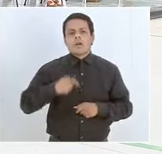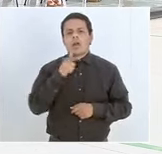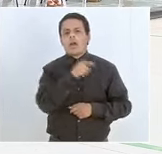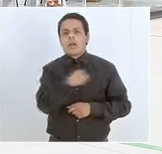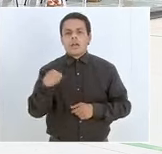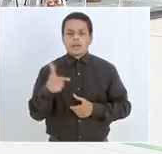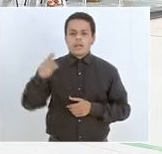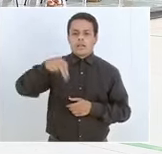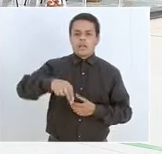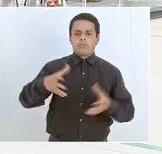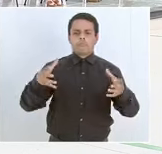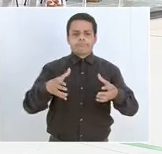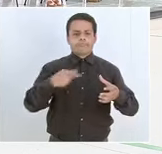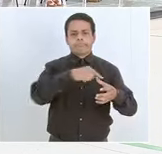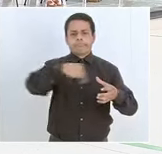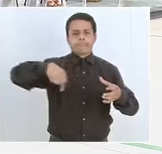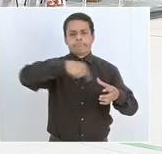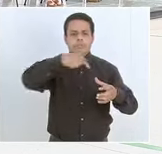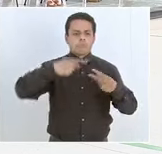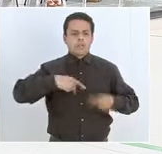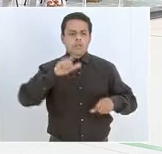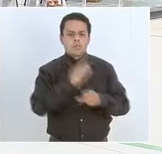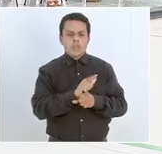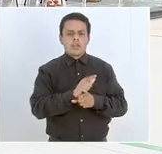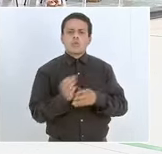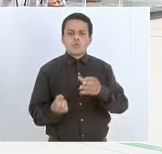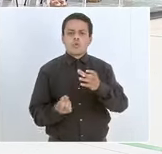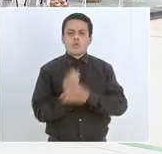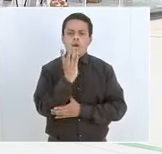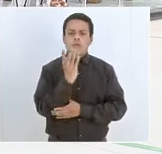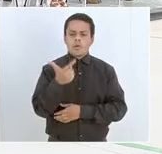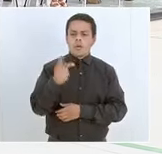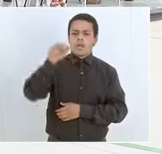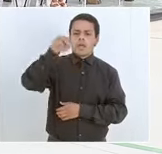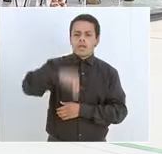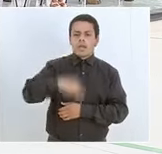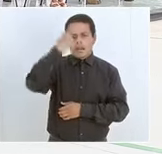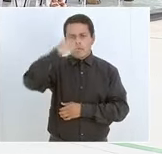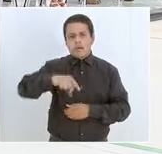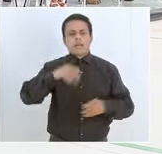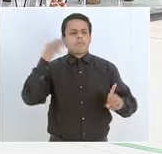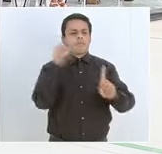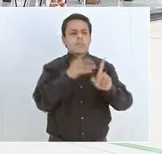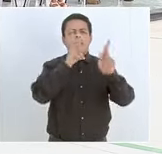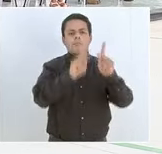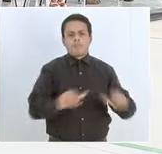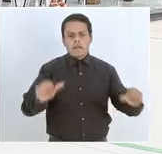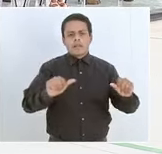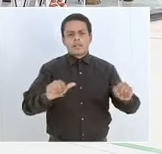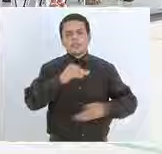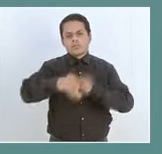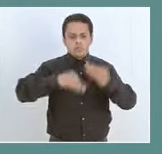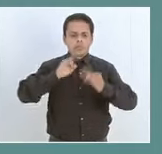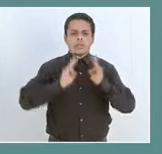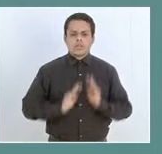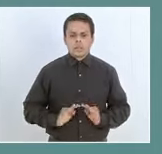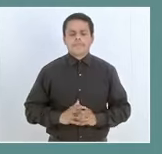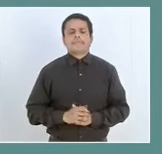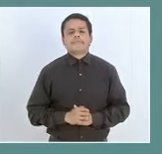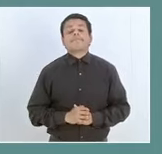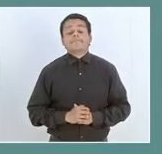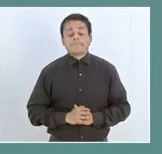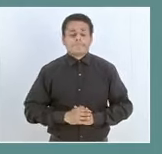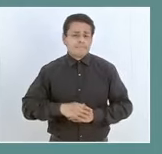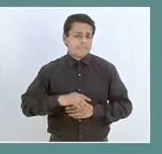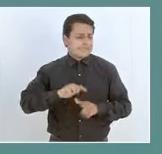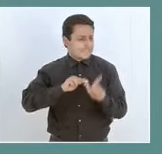construyendo esta nueva institución para la paz y la seguridad pública. Vamos